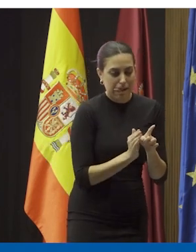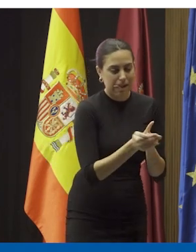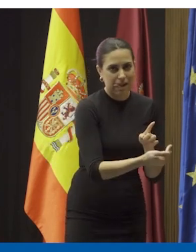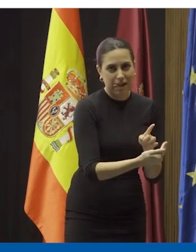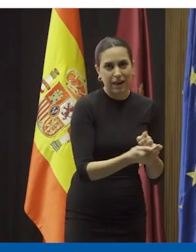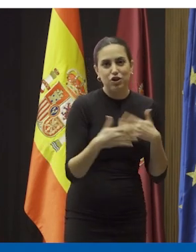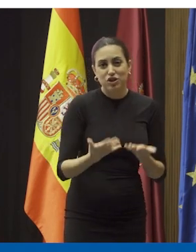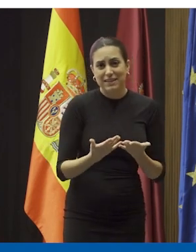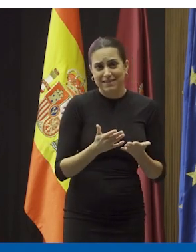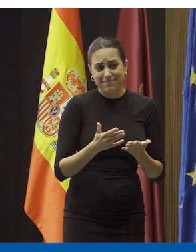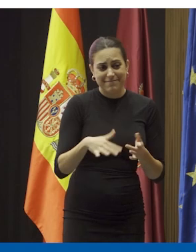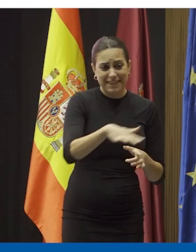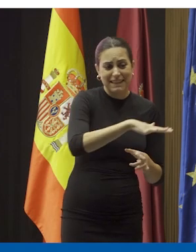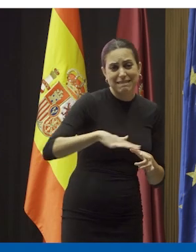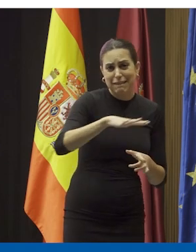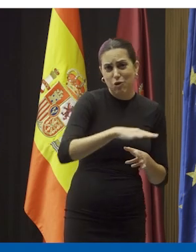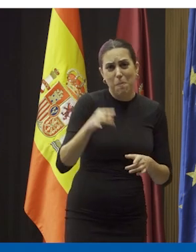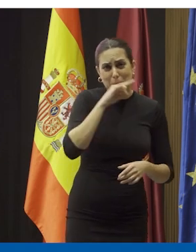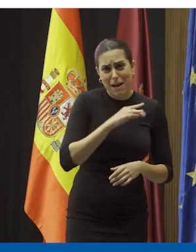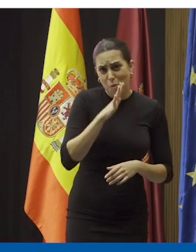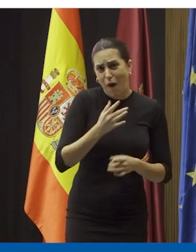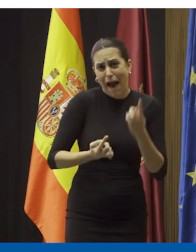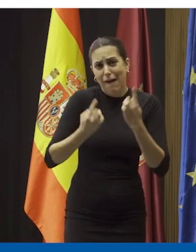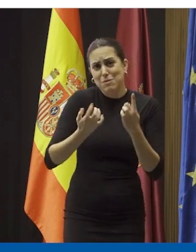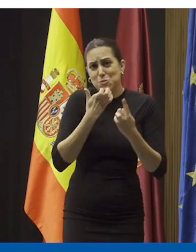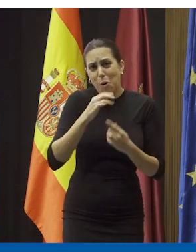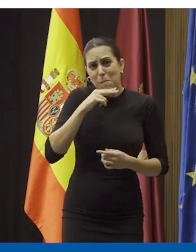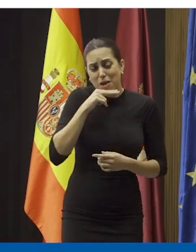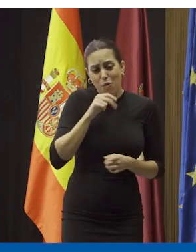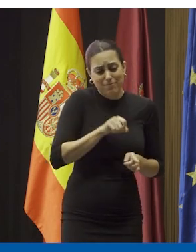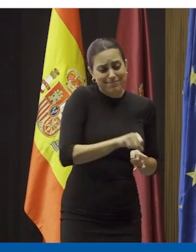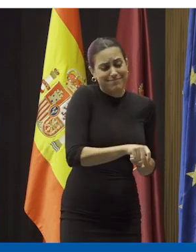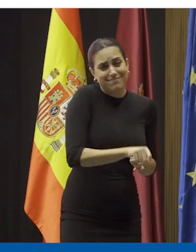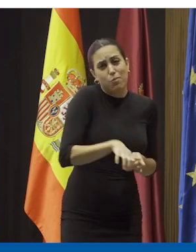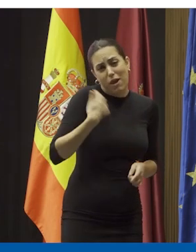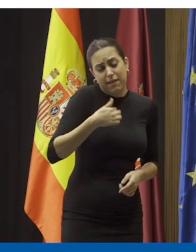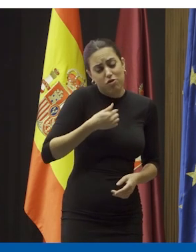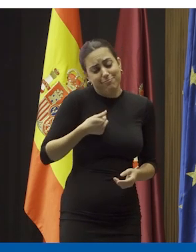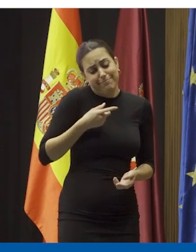cual alguno que otro nos molesta para orinar, ¿no? Me incluyo ya también.